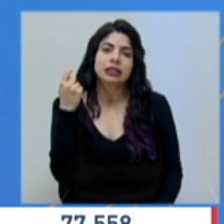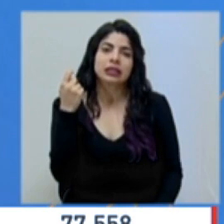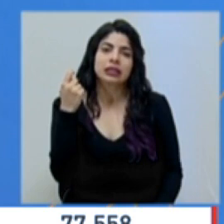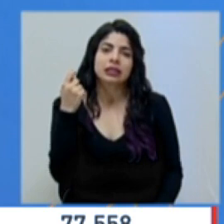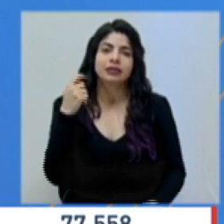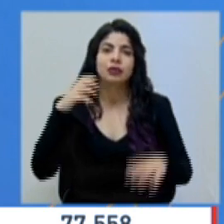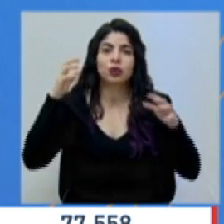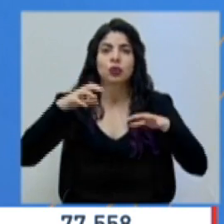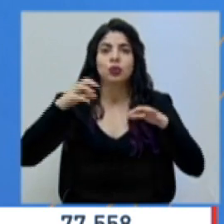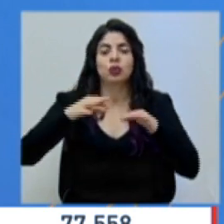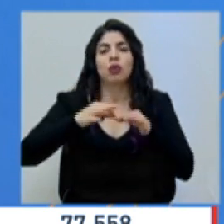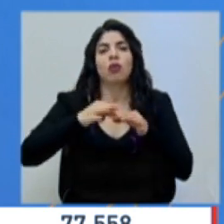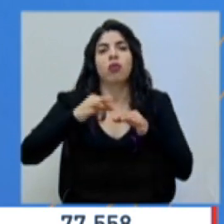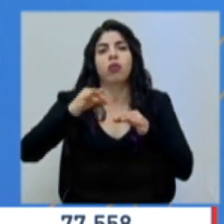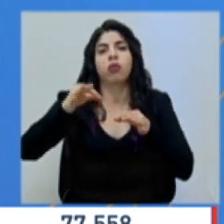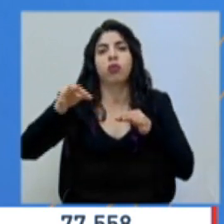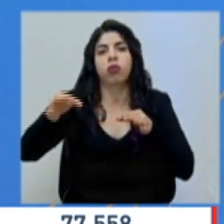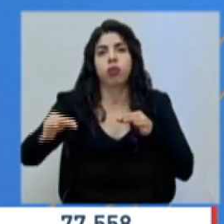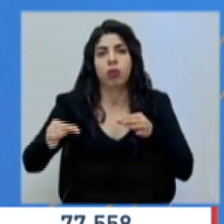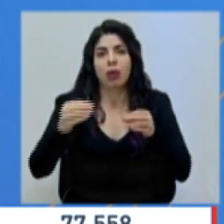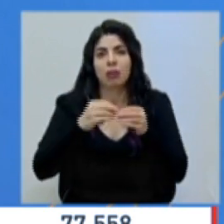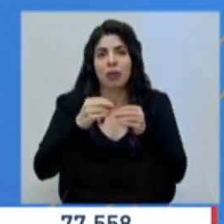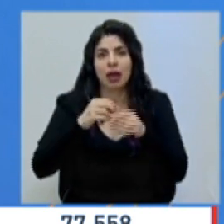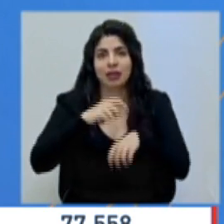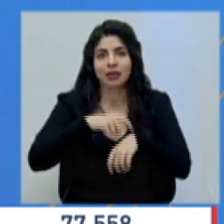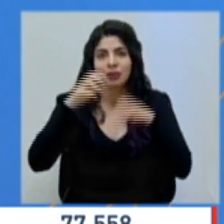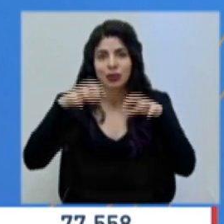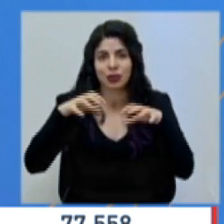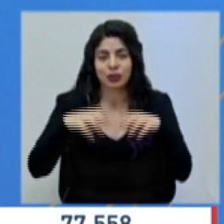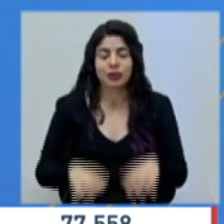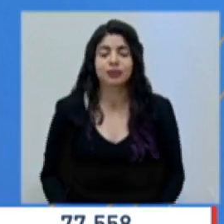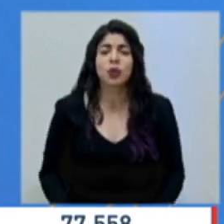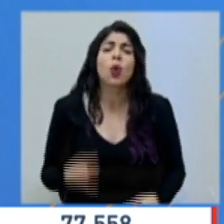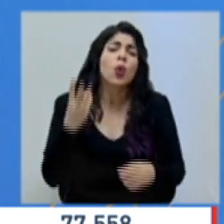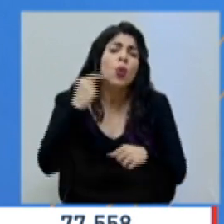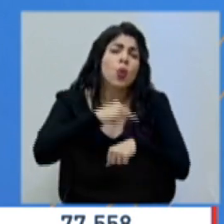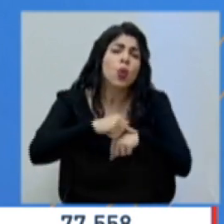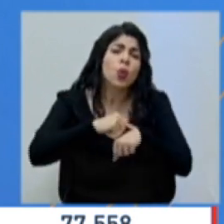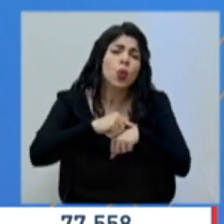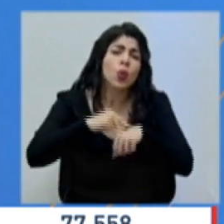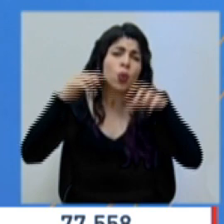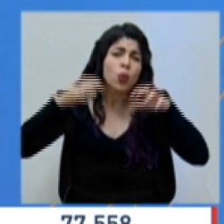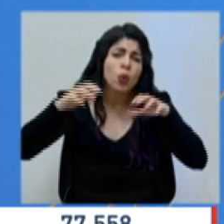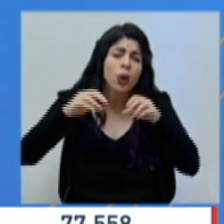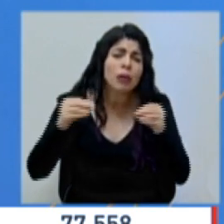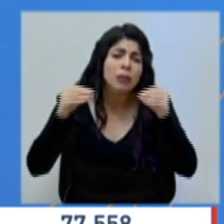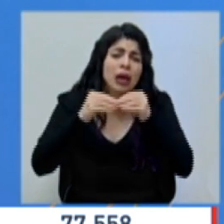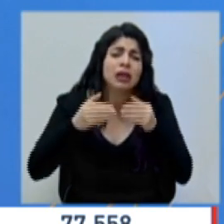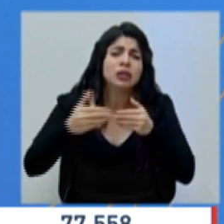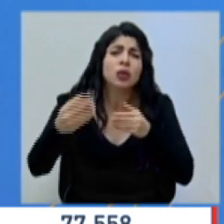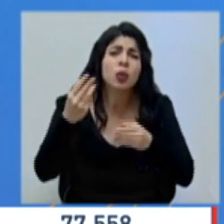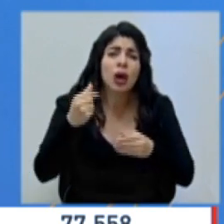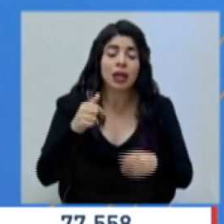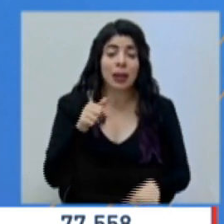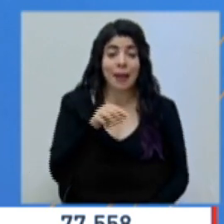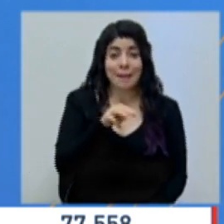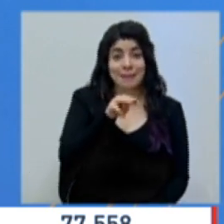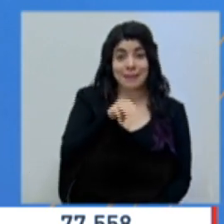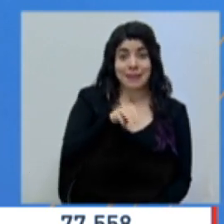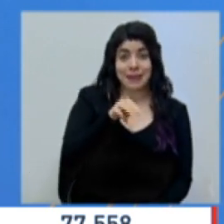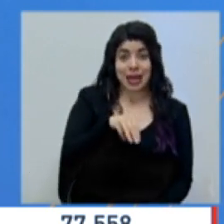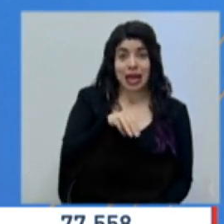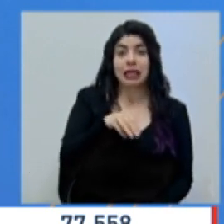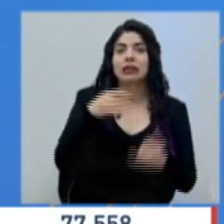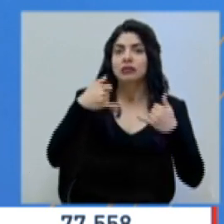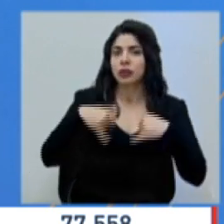estación lluviosa se prolongue de manera importante. ¿Cuánto tiempo más durará el temporal? Este martes seguimos con la